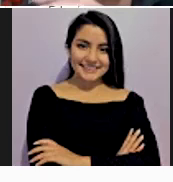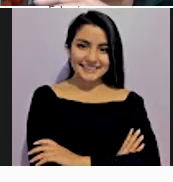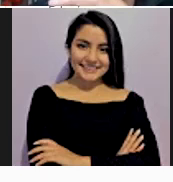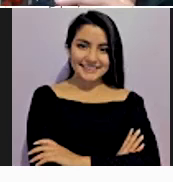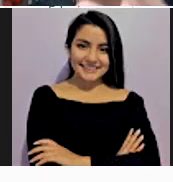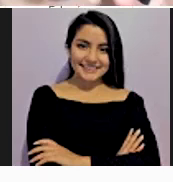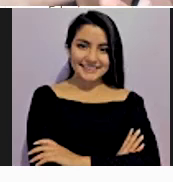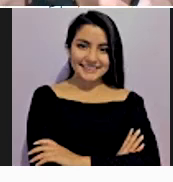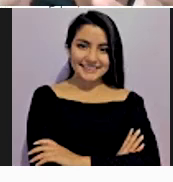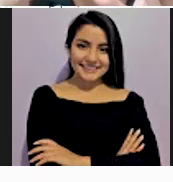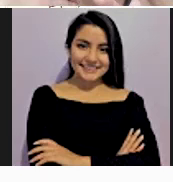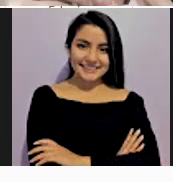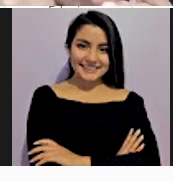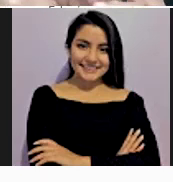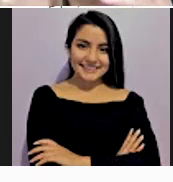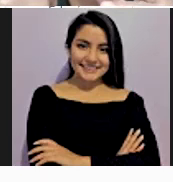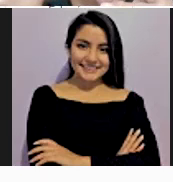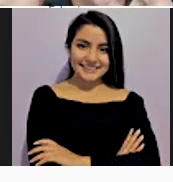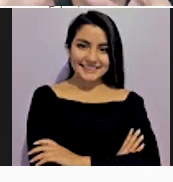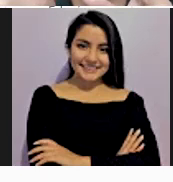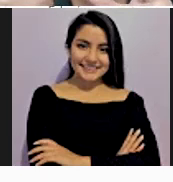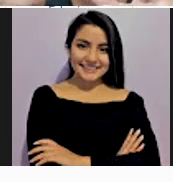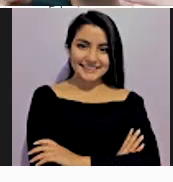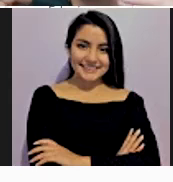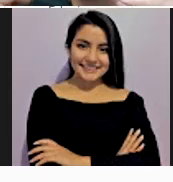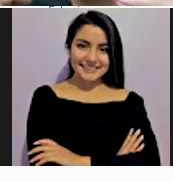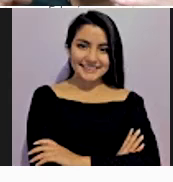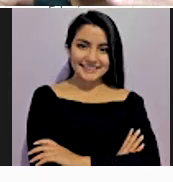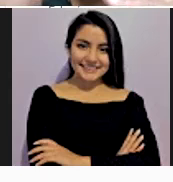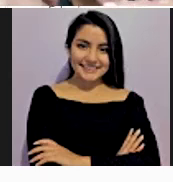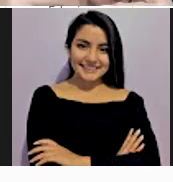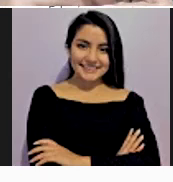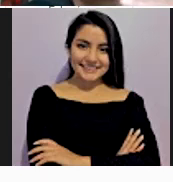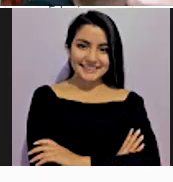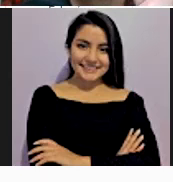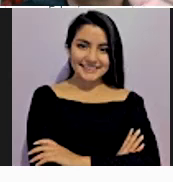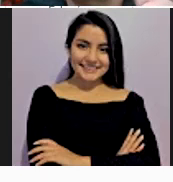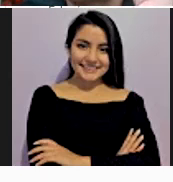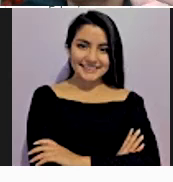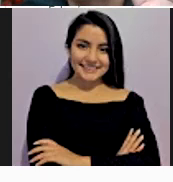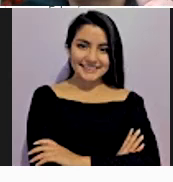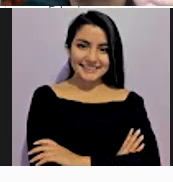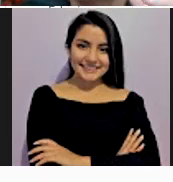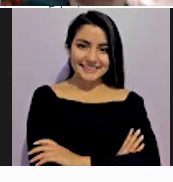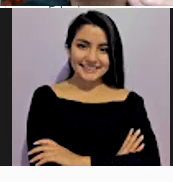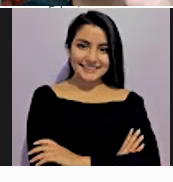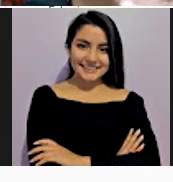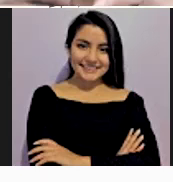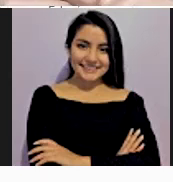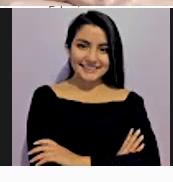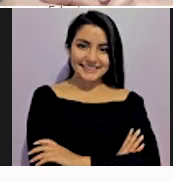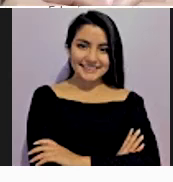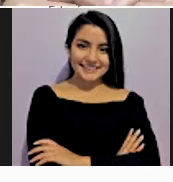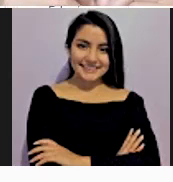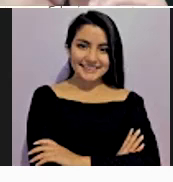salen disparados y así. O sea, no hay, como decir, no hay unas fórmulas que sean igualitas, ¿no? Que salgan, yo que